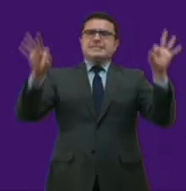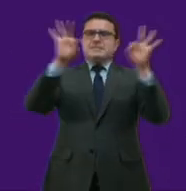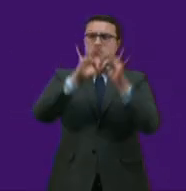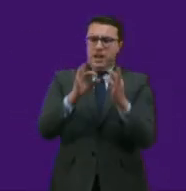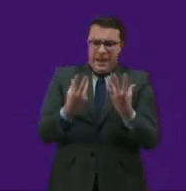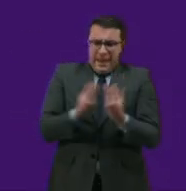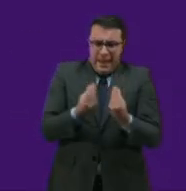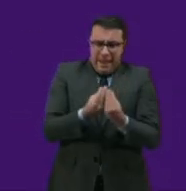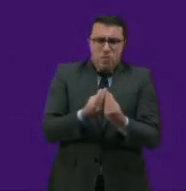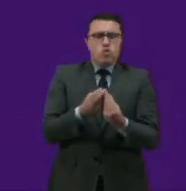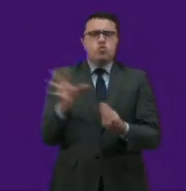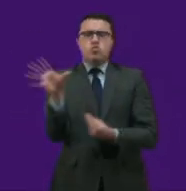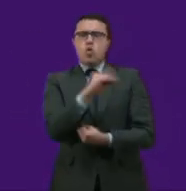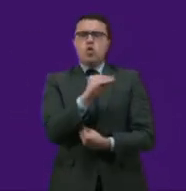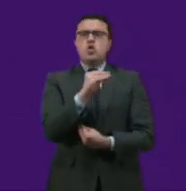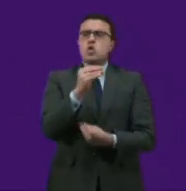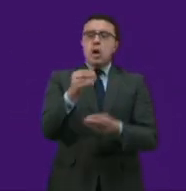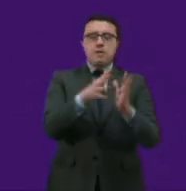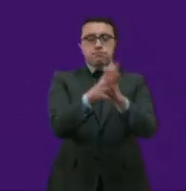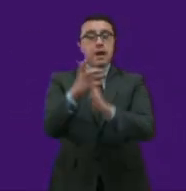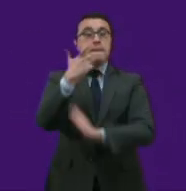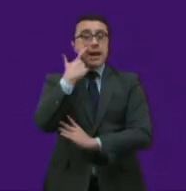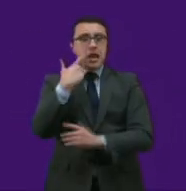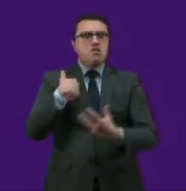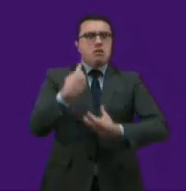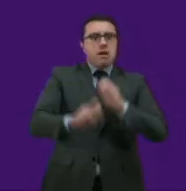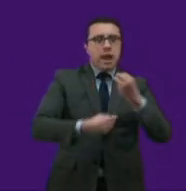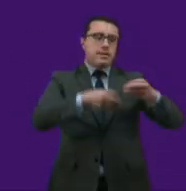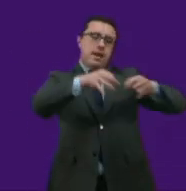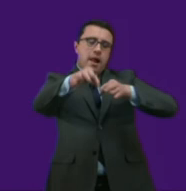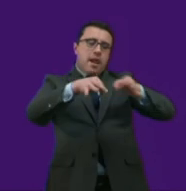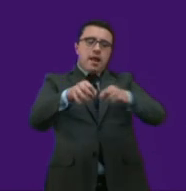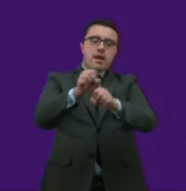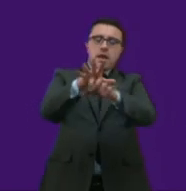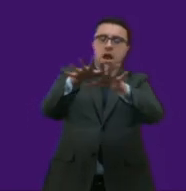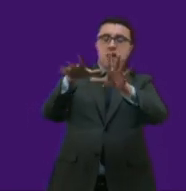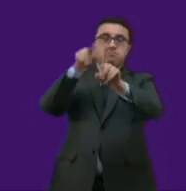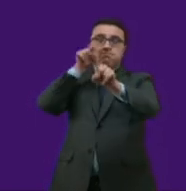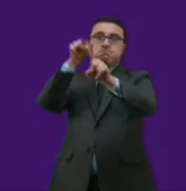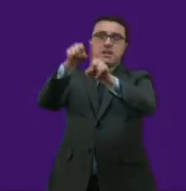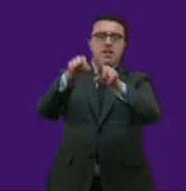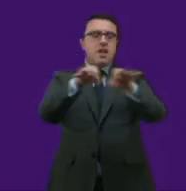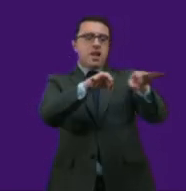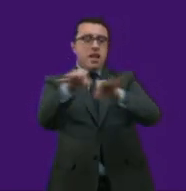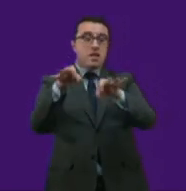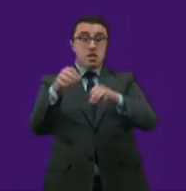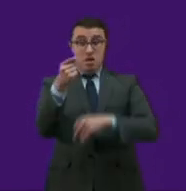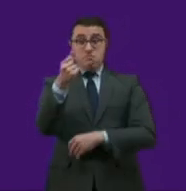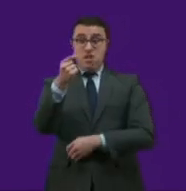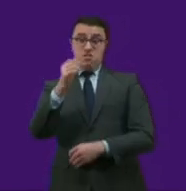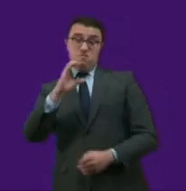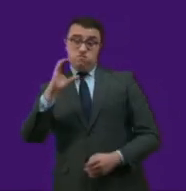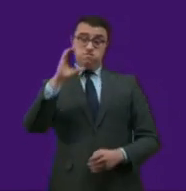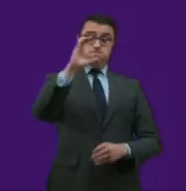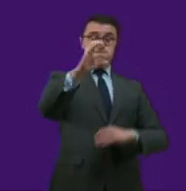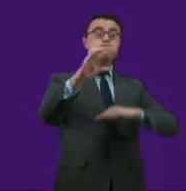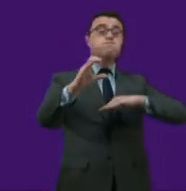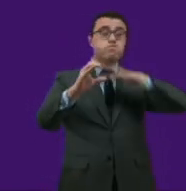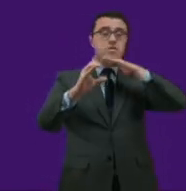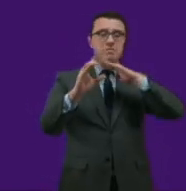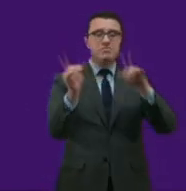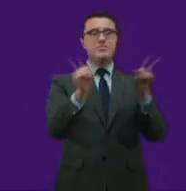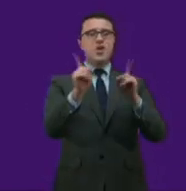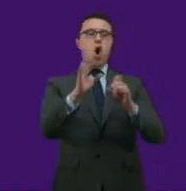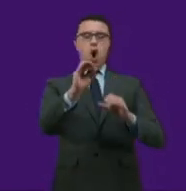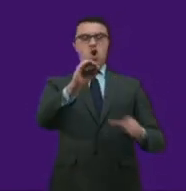haciendo, por qué lo estoy haciendo y para dónde vamos. Además, porque normalmente pues no hay mucha plata para pagarles, ni hay demasiados incentivos ni